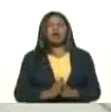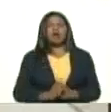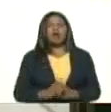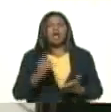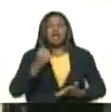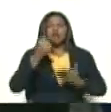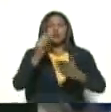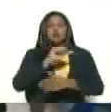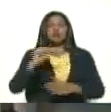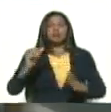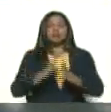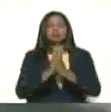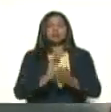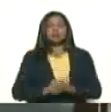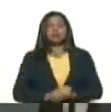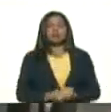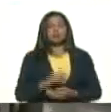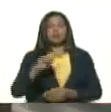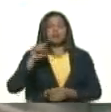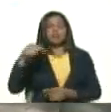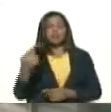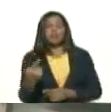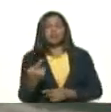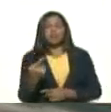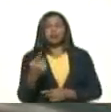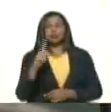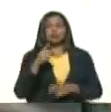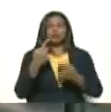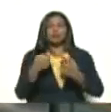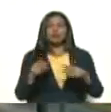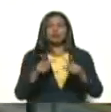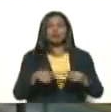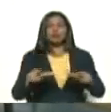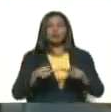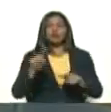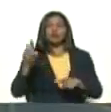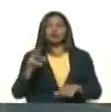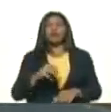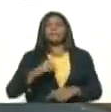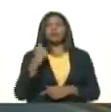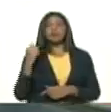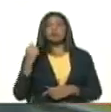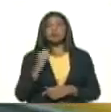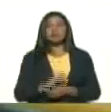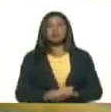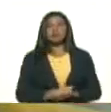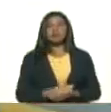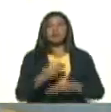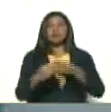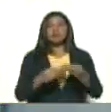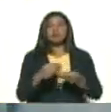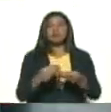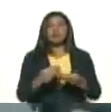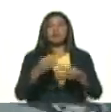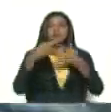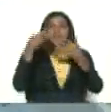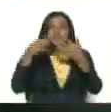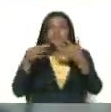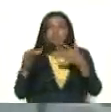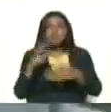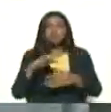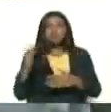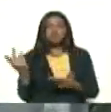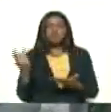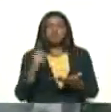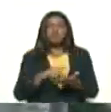protector. Sí, presidente. Luego se pasa este otro módulo, donde nuestra policía migratoria hace un chequeo de detalle de dónde